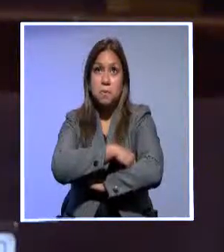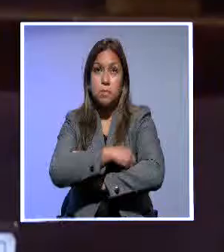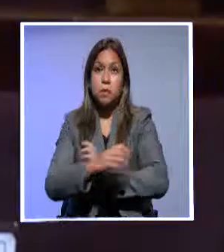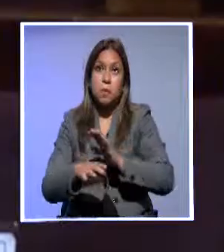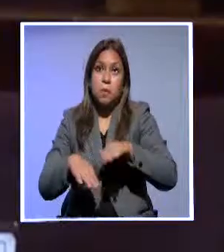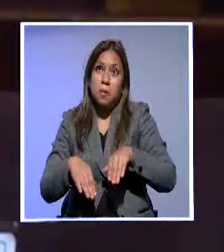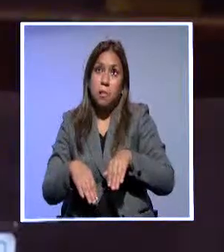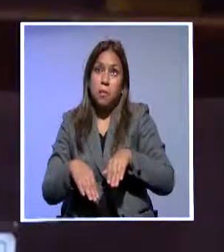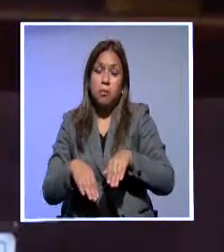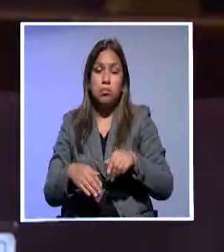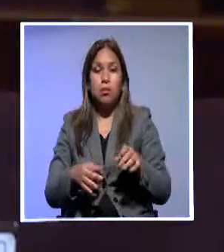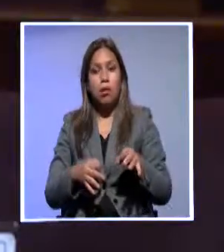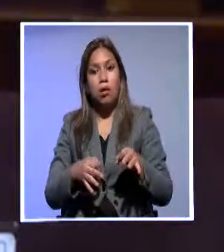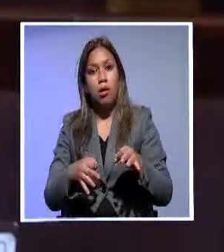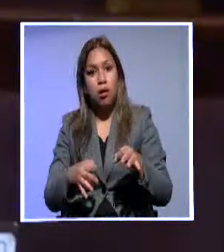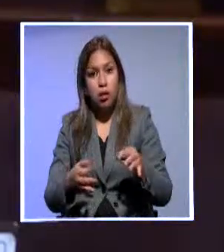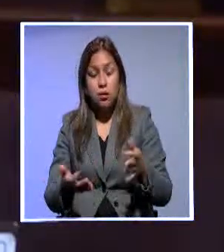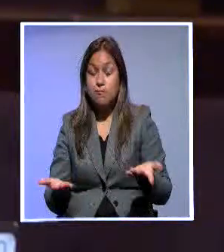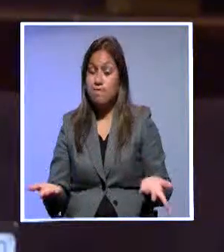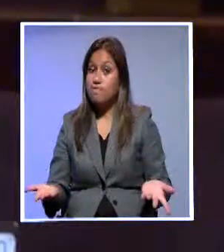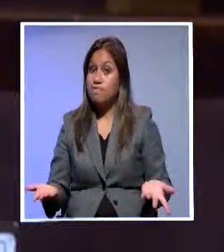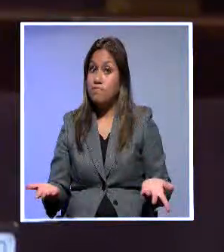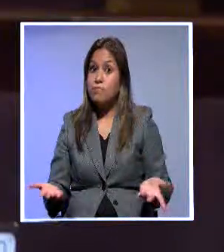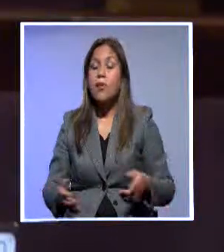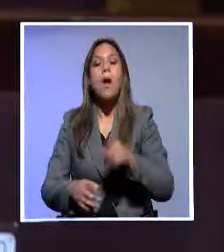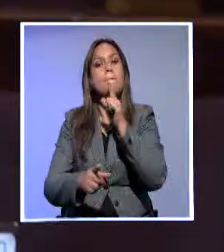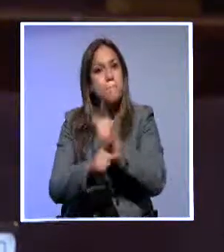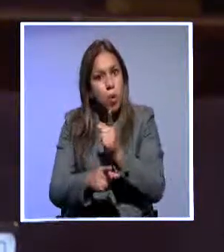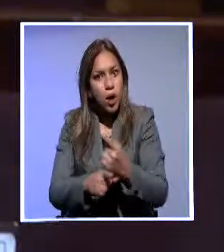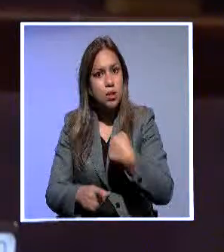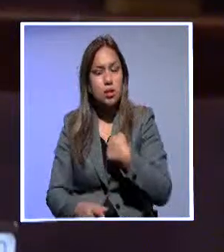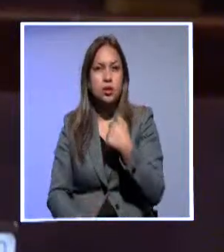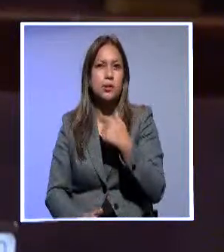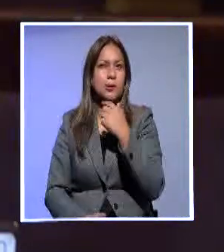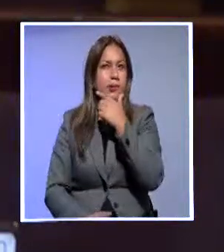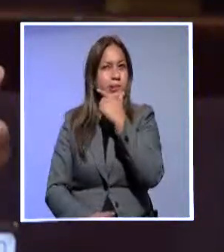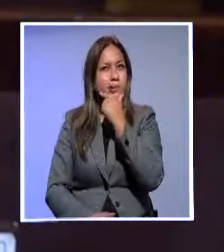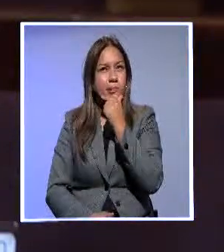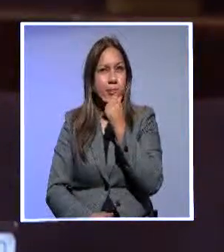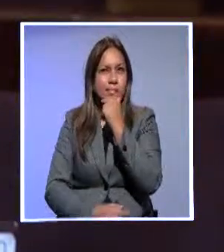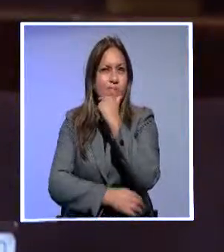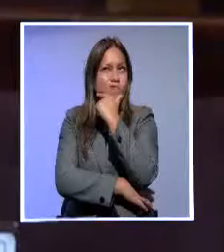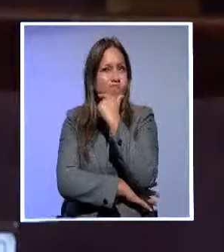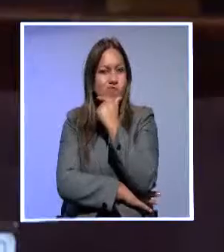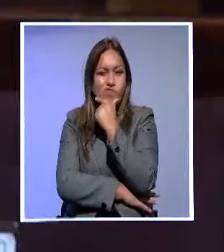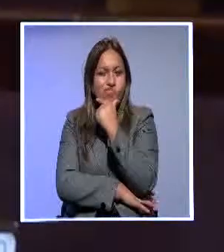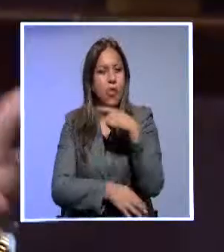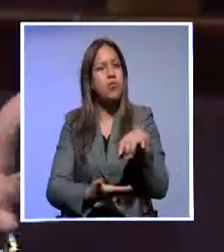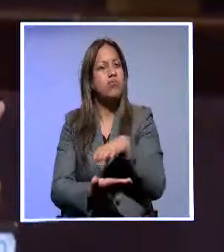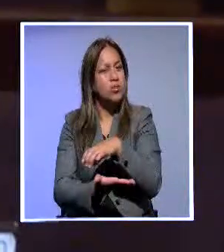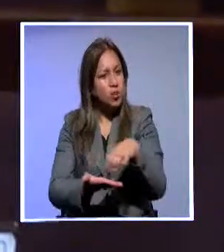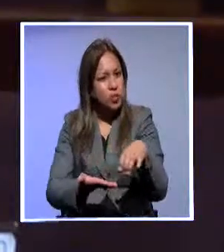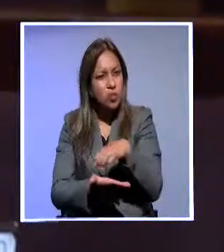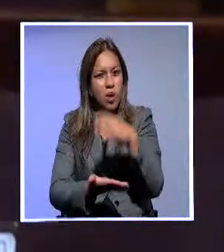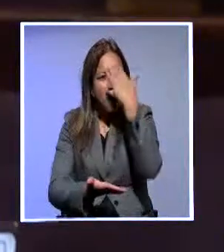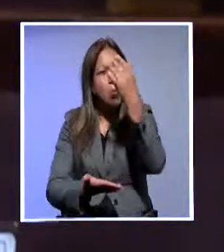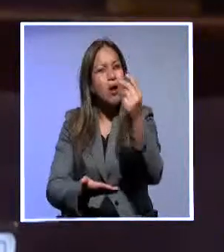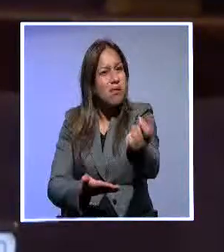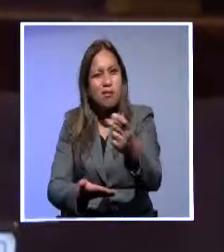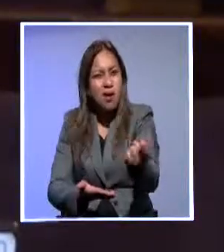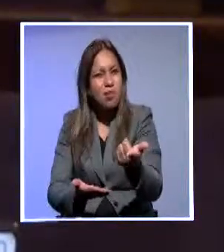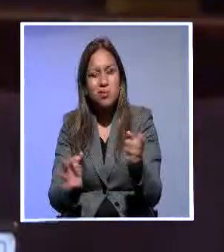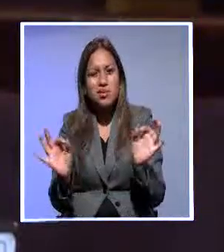es son los elementos que aún no le generan duda y uno dice bueno porque no hemos sido ágiles en estos